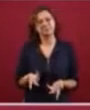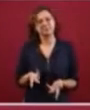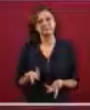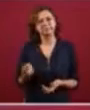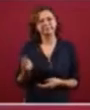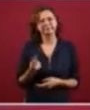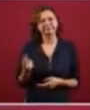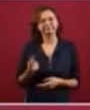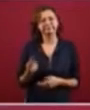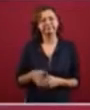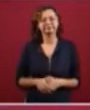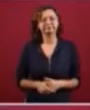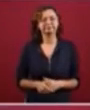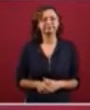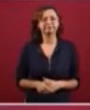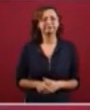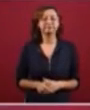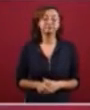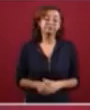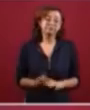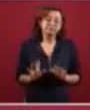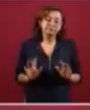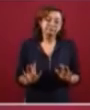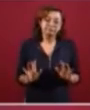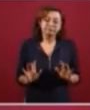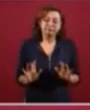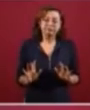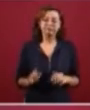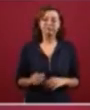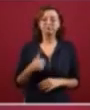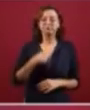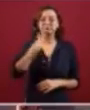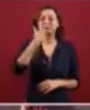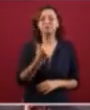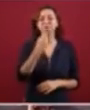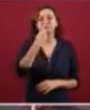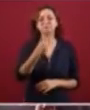Pero bueno, esto es lo que quería comentar. Ya, cerramos.